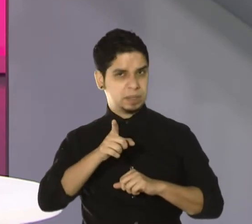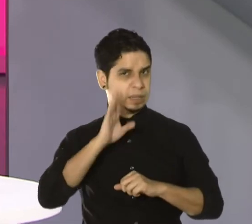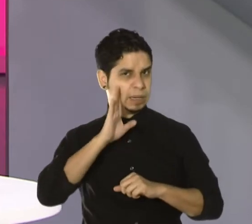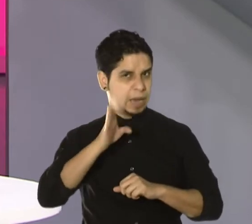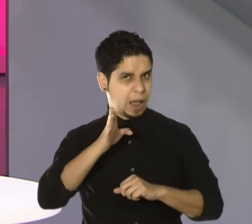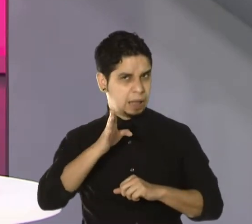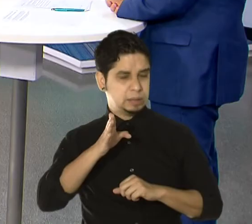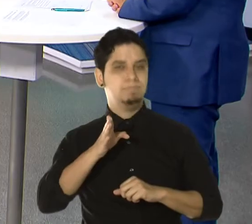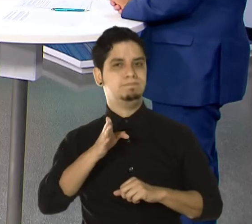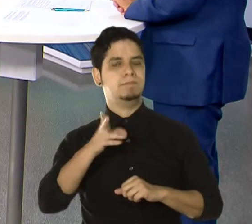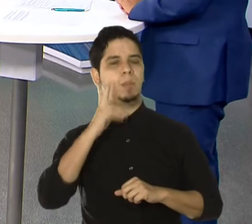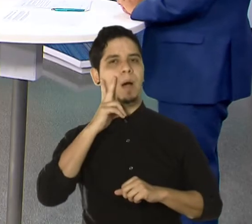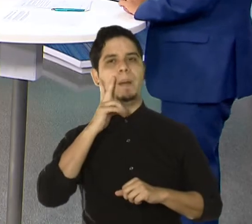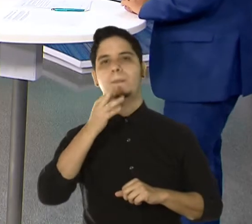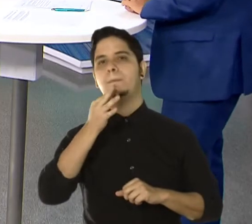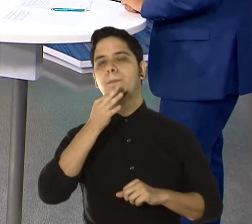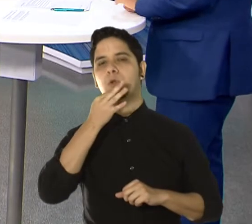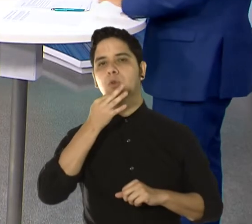breve.